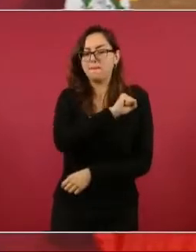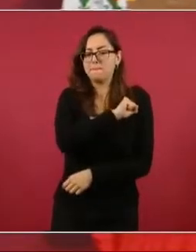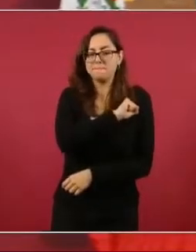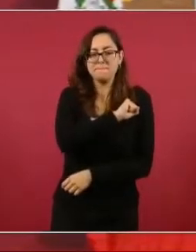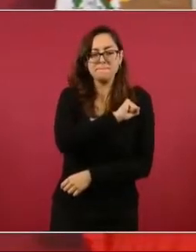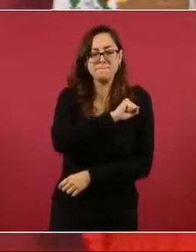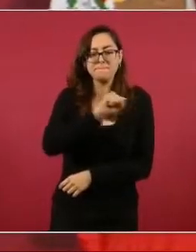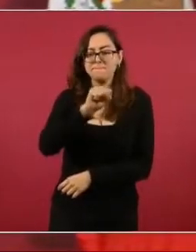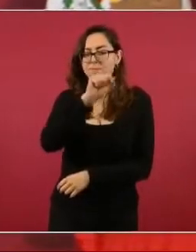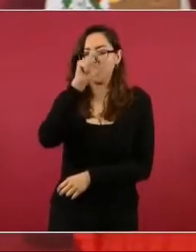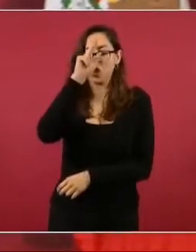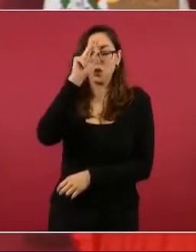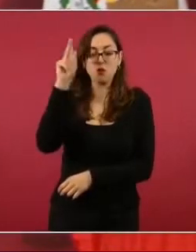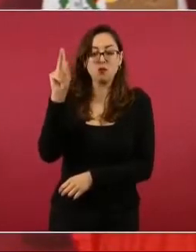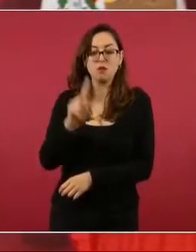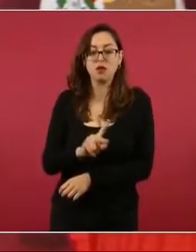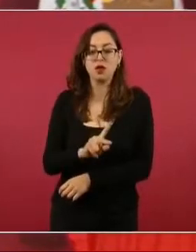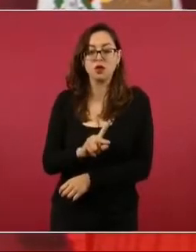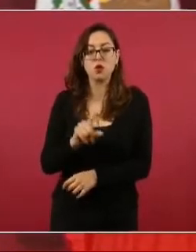crear